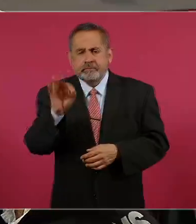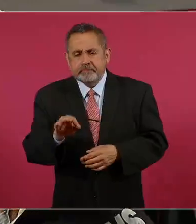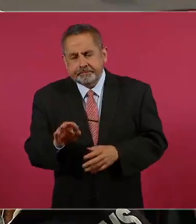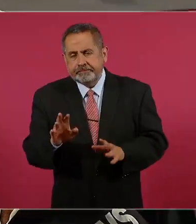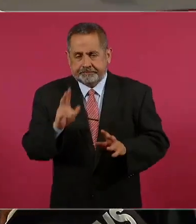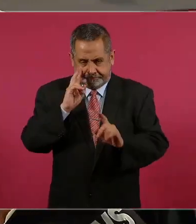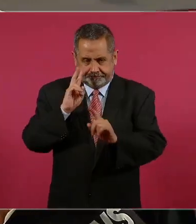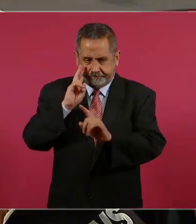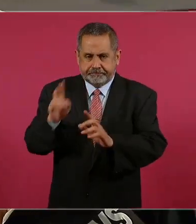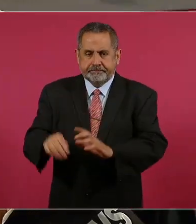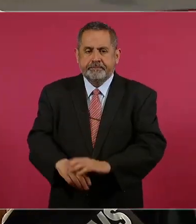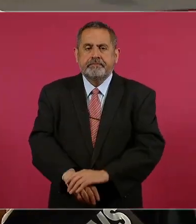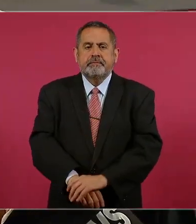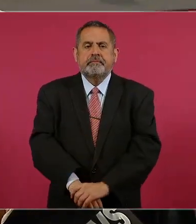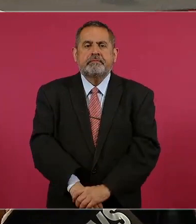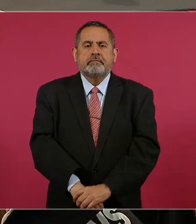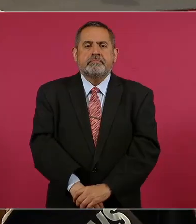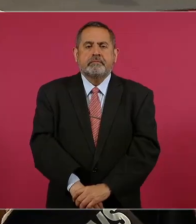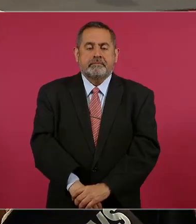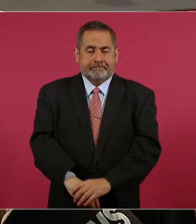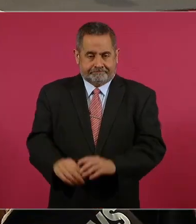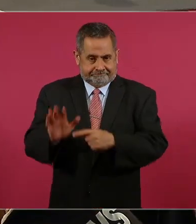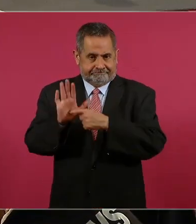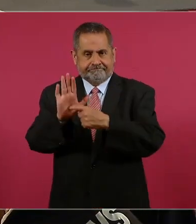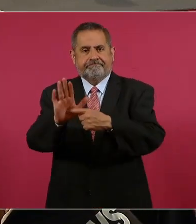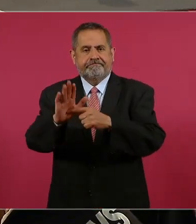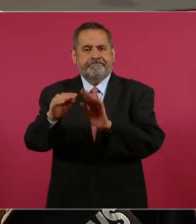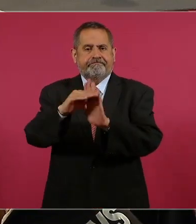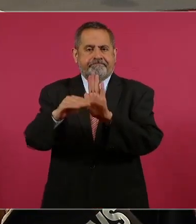De la gasolina. Aquí están los datos.